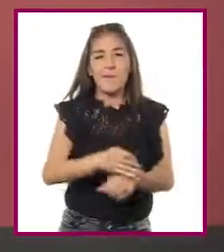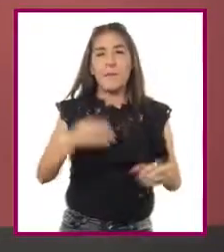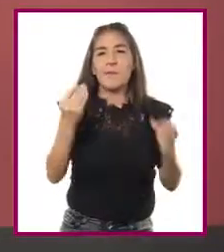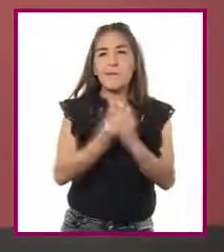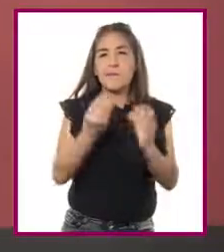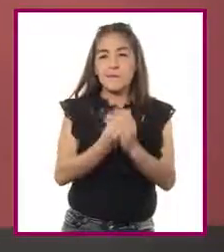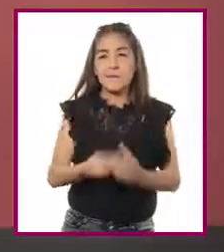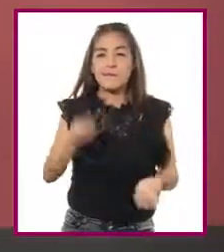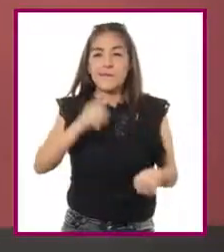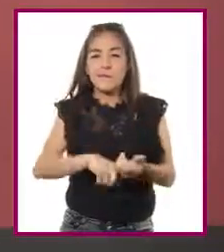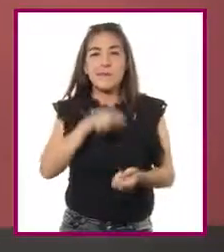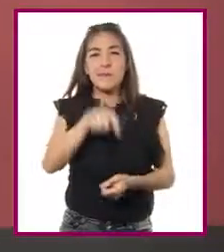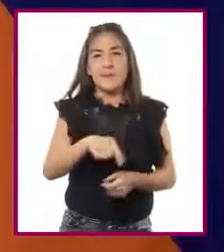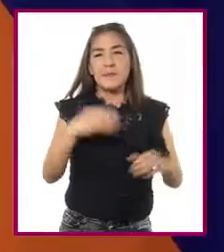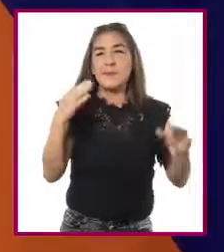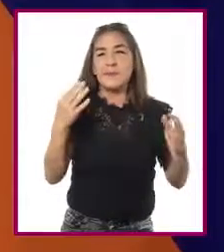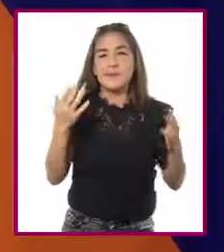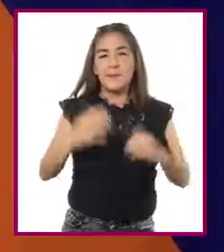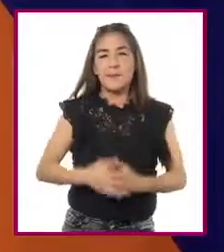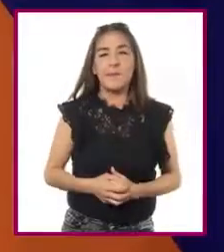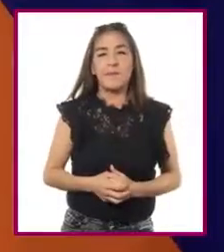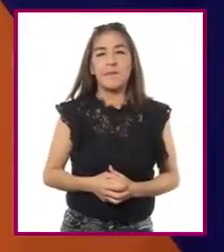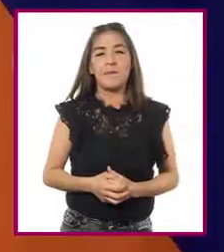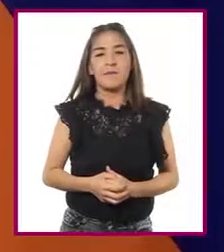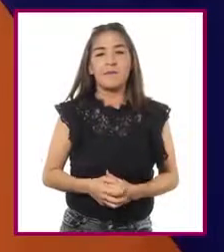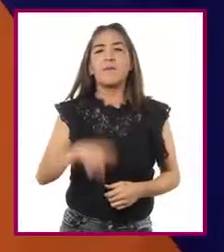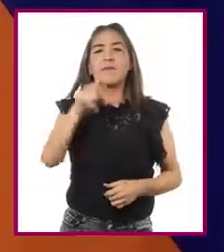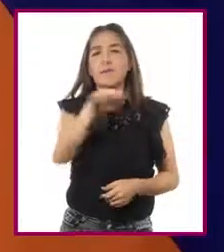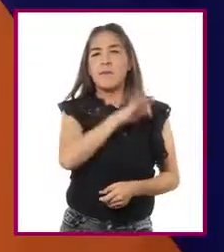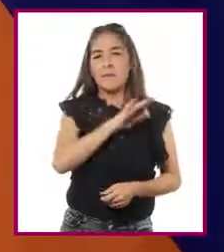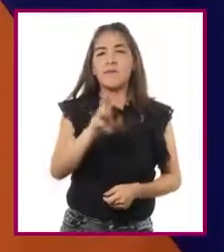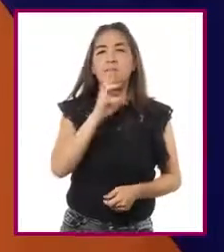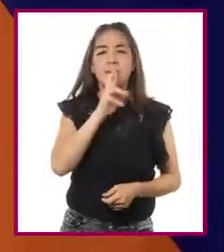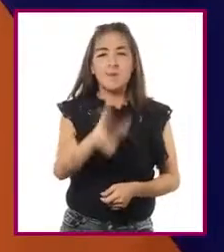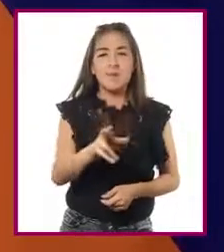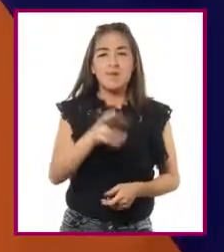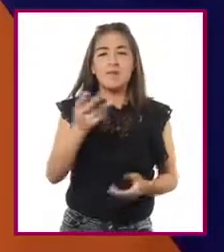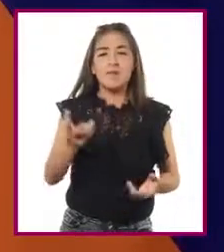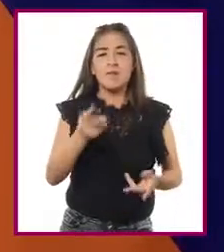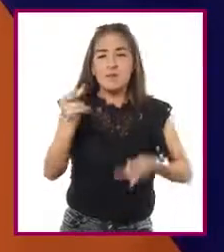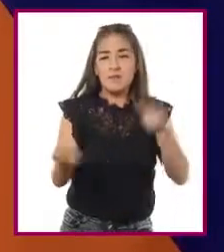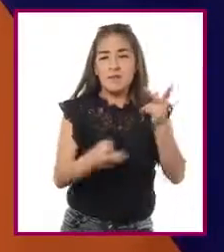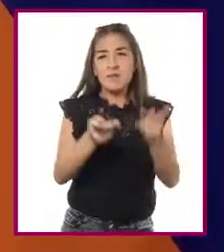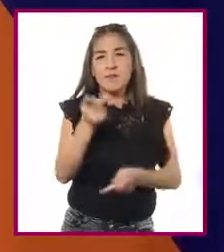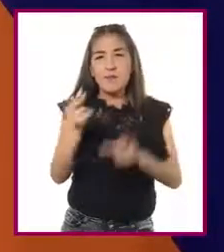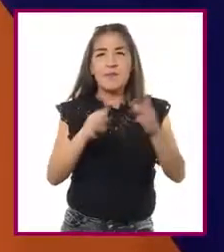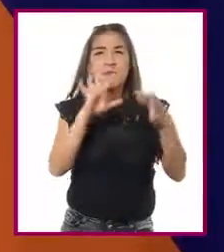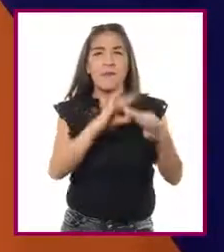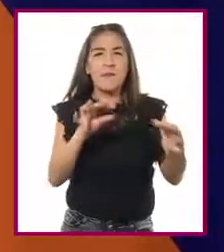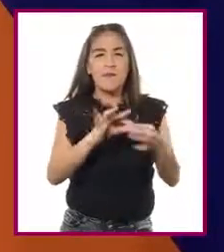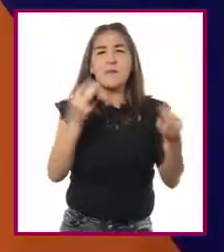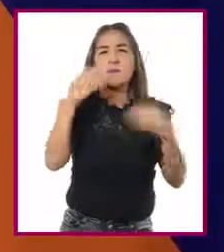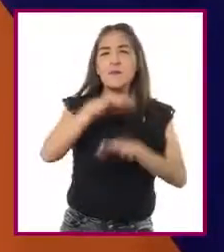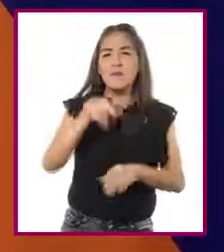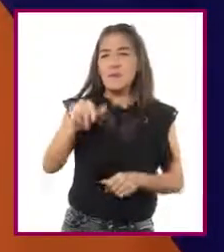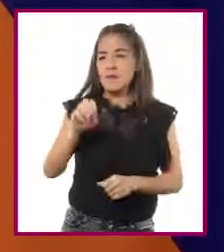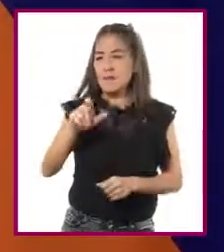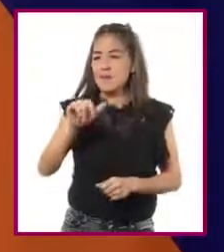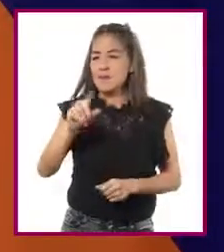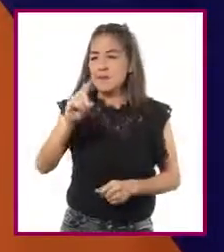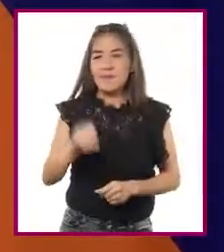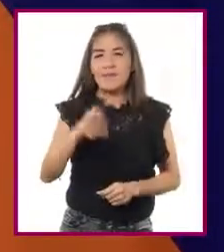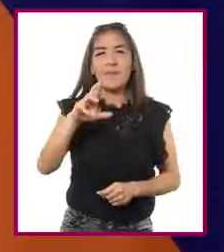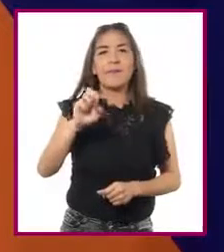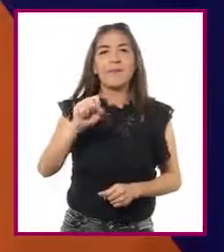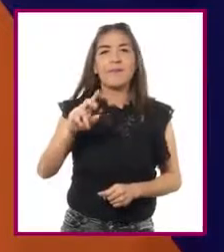los planteamientos de esta sesión. Pueden resolver los cuestionamientos con respecto al tema de reacciones de óxido-reducción al